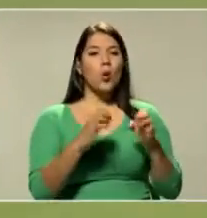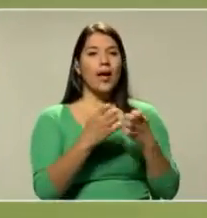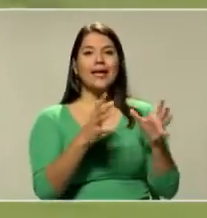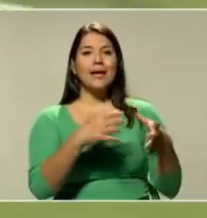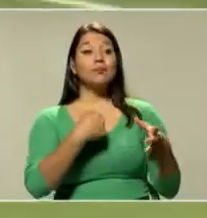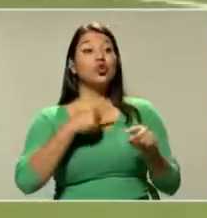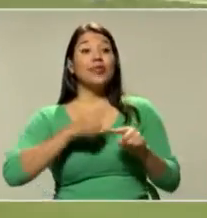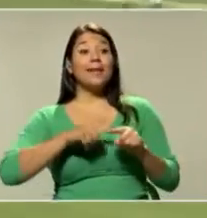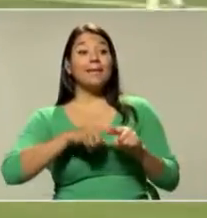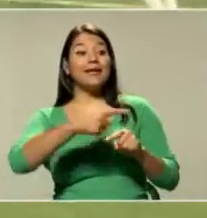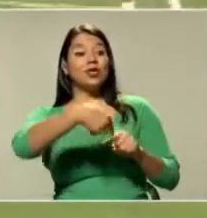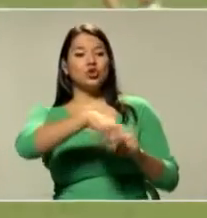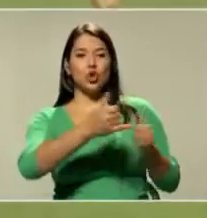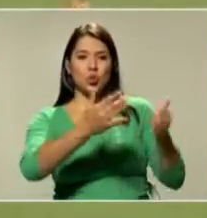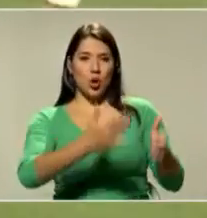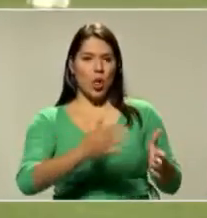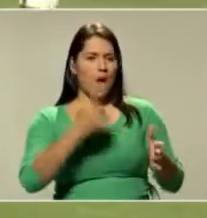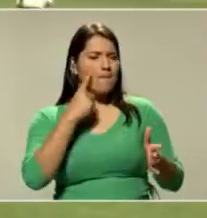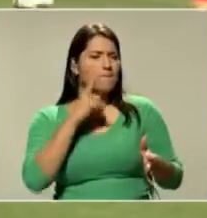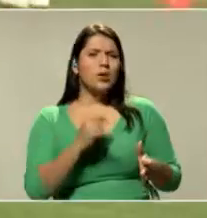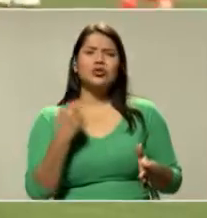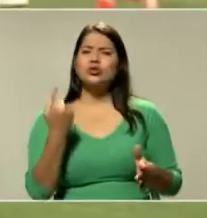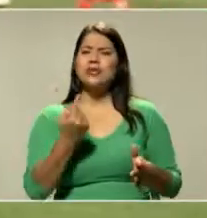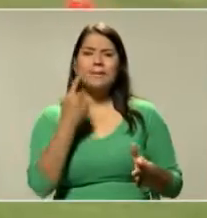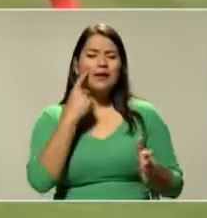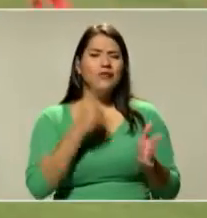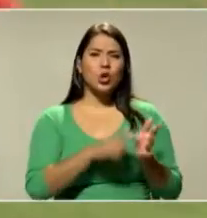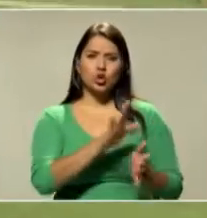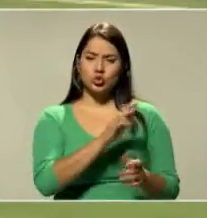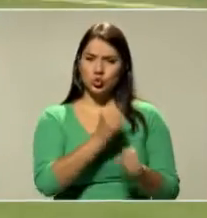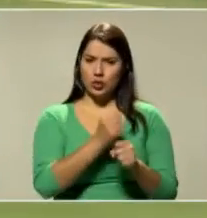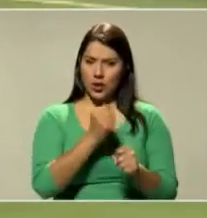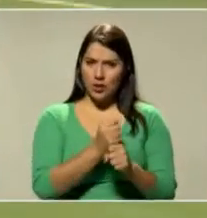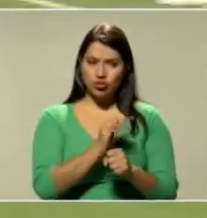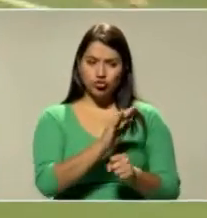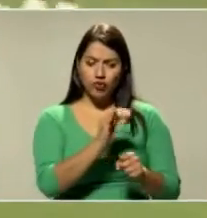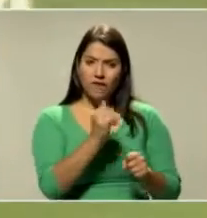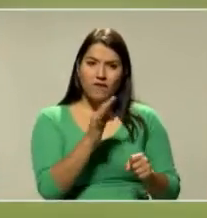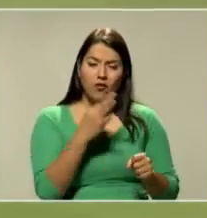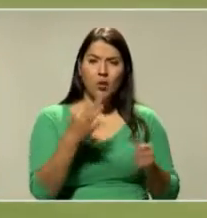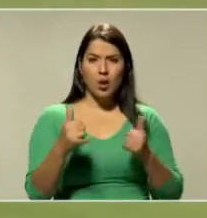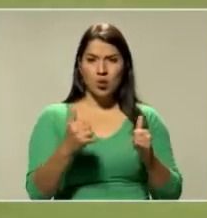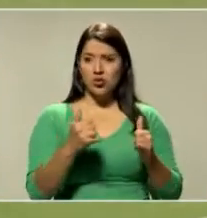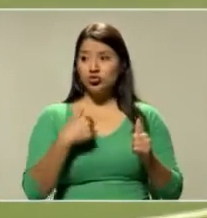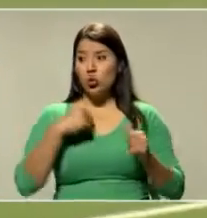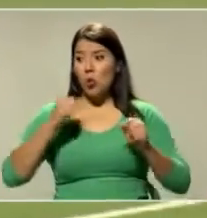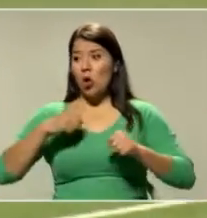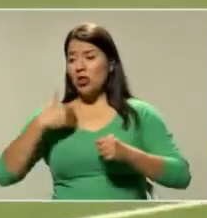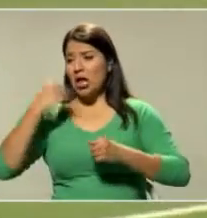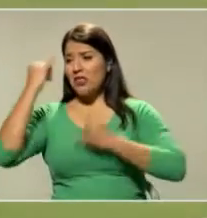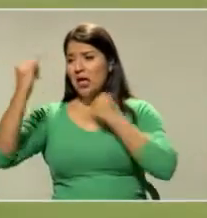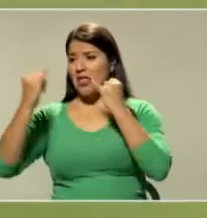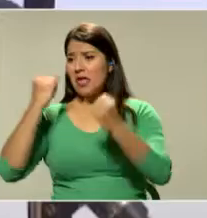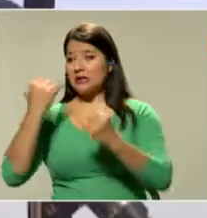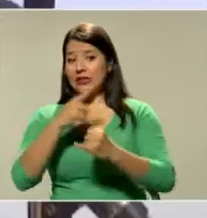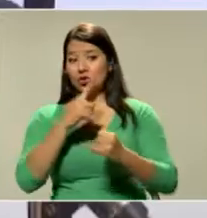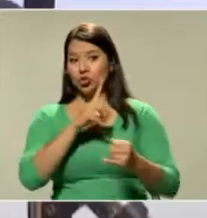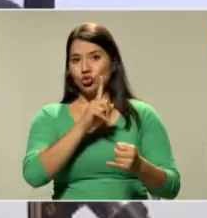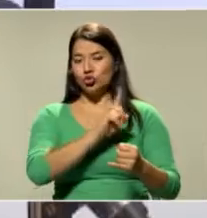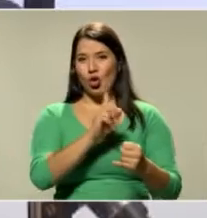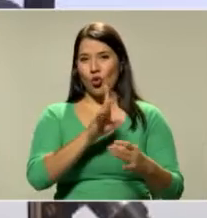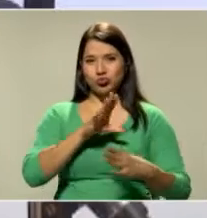de mis jugadores, por eso yo resalto siempre la labor de ellos, porque sin ellos, por más ideas que yo tenga, no podría llevarse a cabo lo